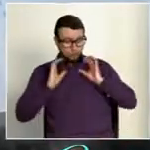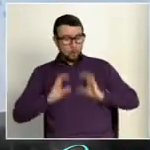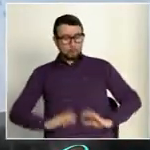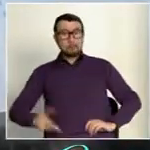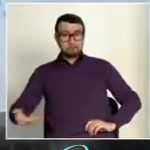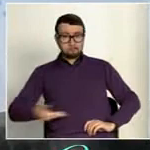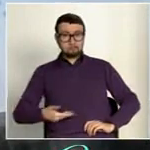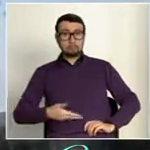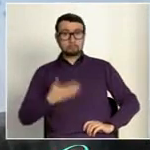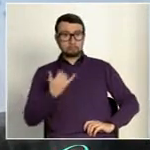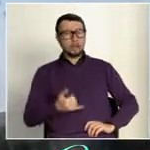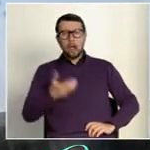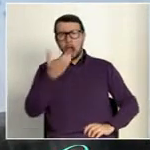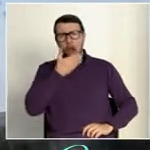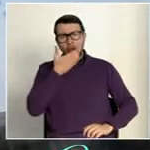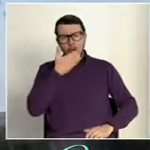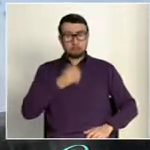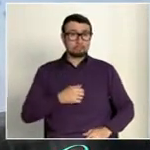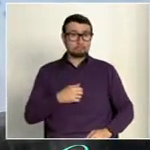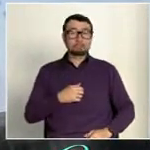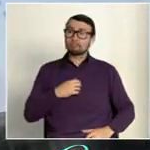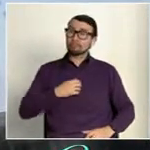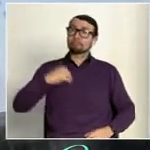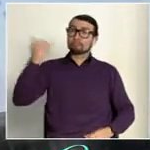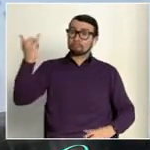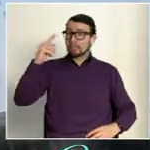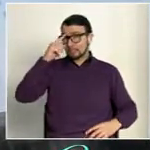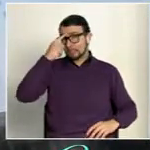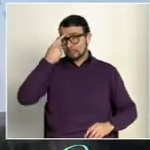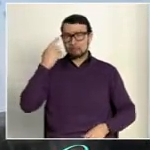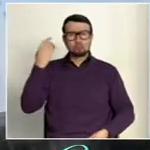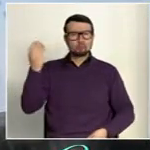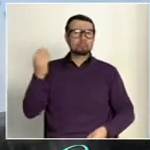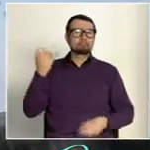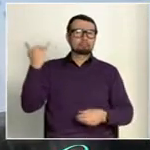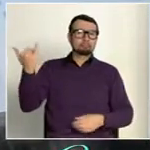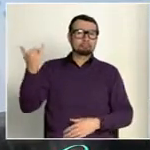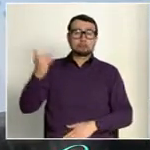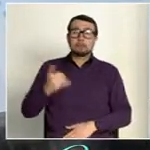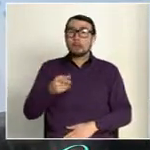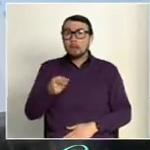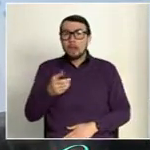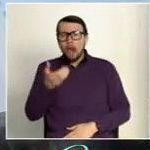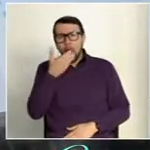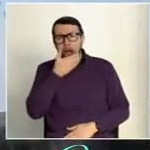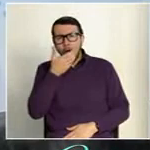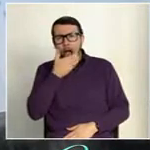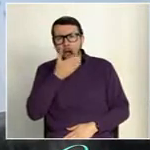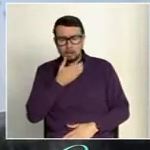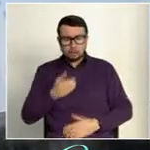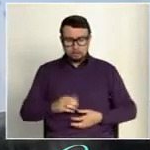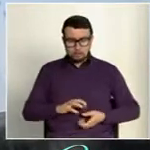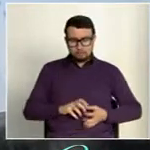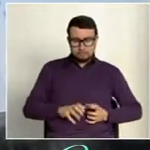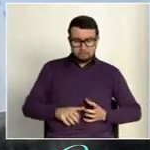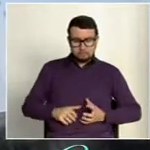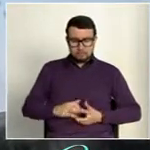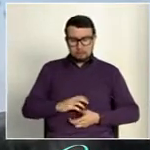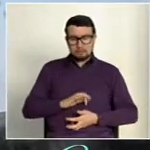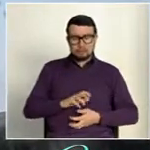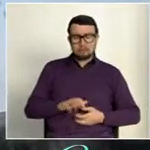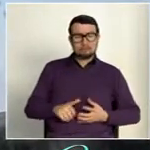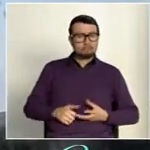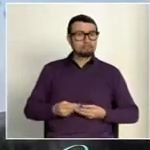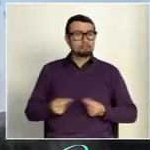llaman Agni significa el fuego, y en ese fuego él hace que descompone los nutrientes a nivel celular. Cuando